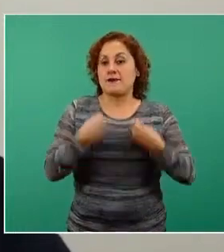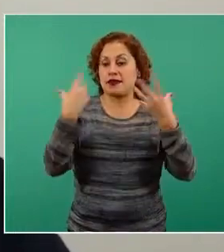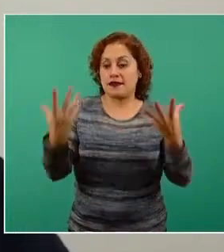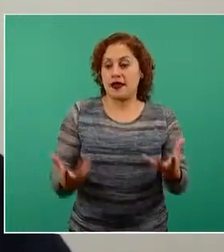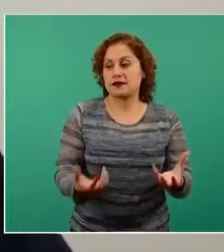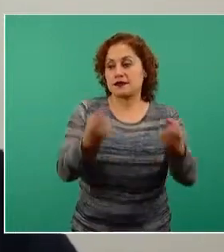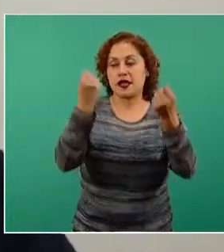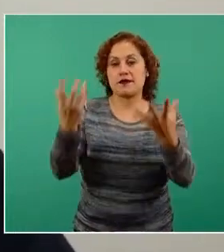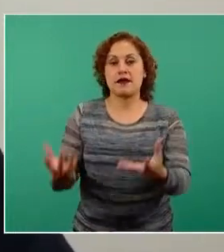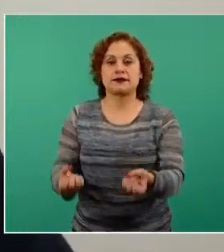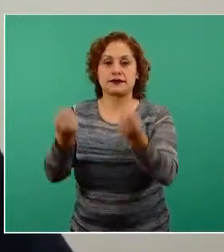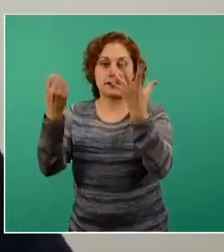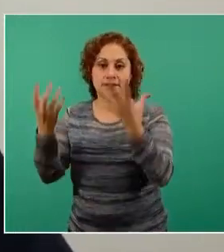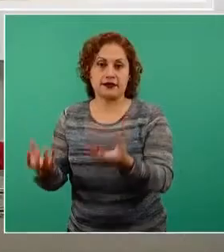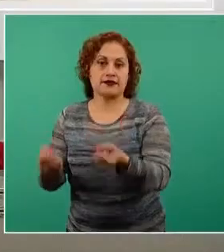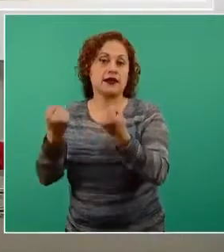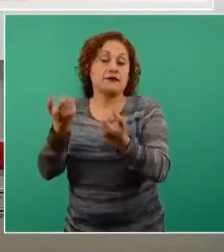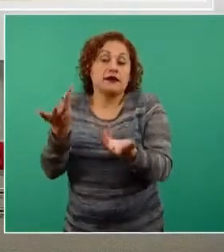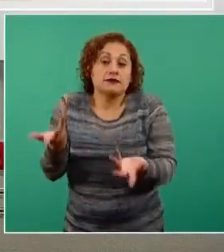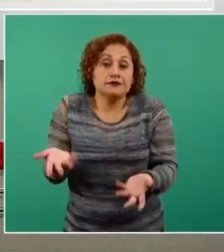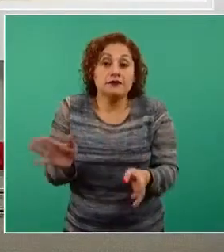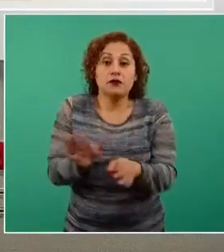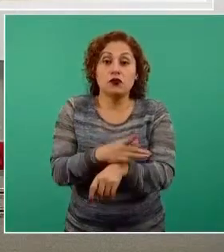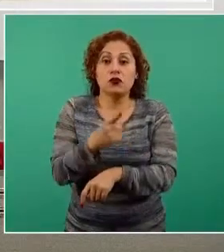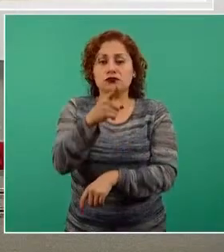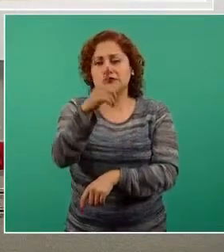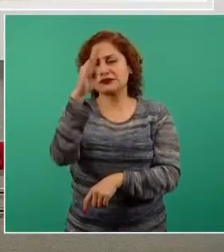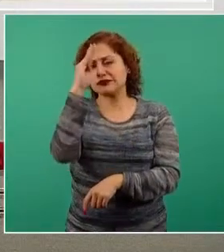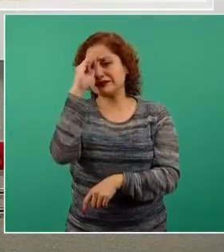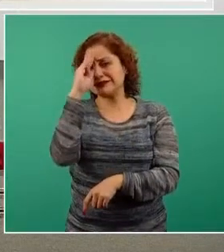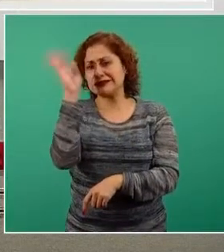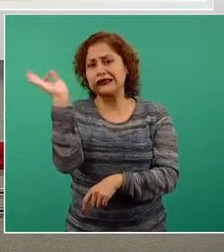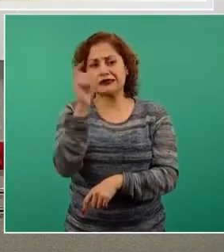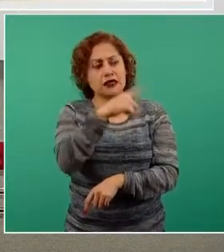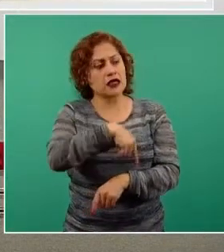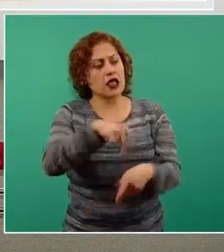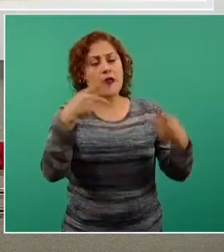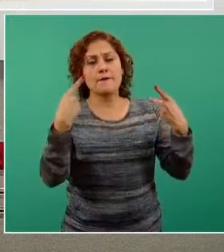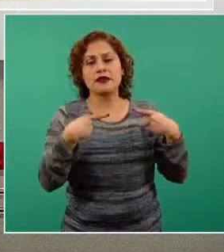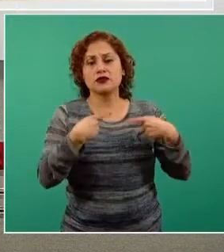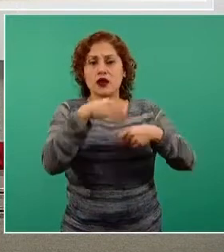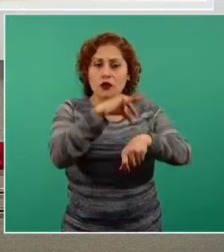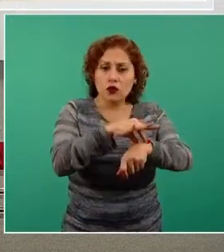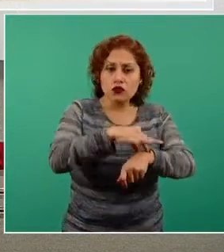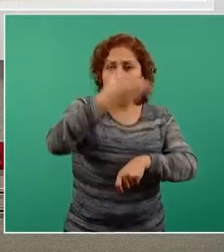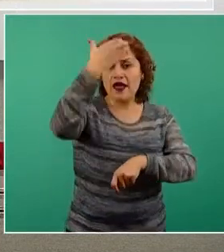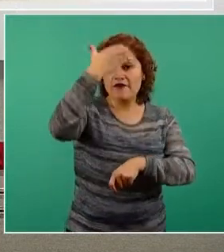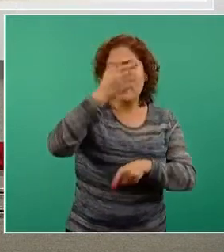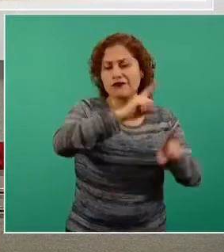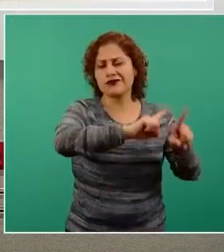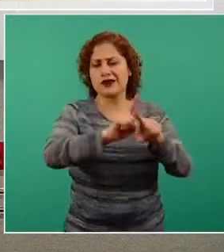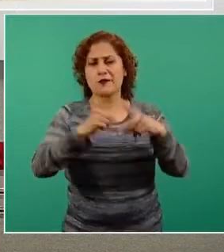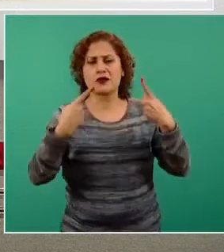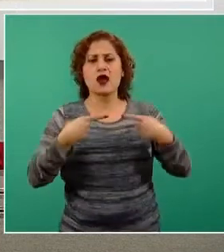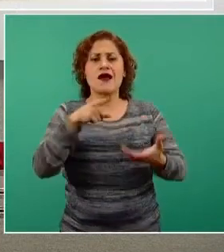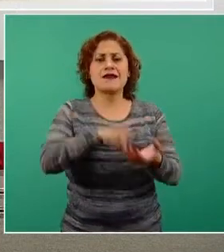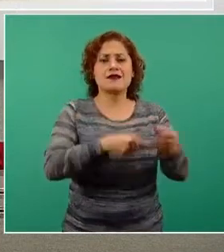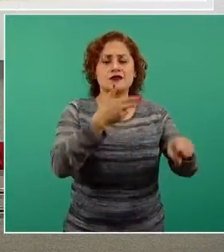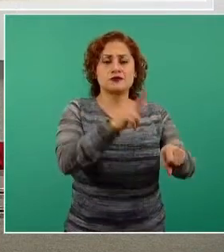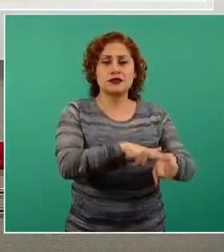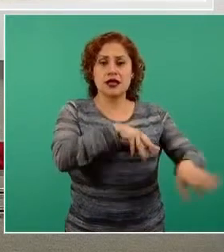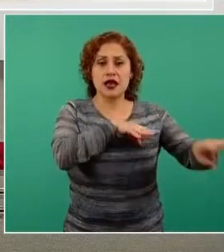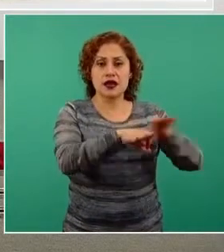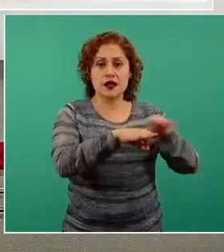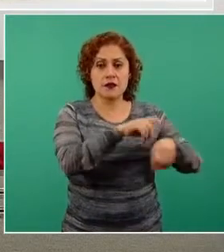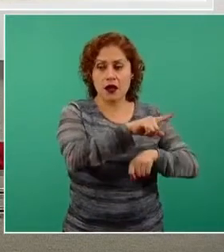porque si no tuviéramos a este equipo de profesionales de la salud asistiendo a las personas que enferman gravemente,